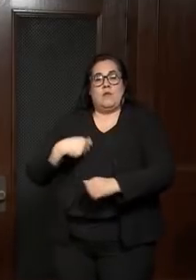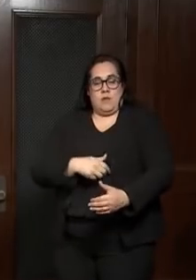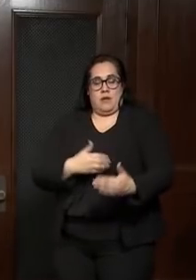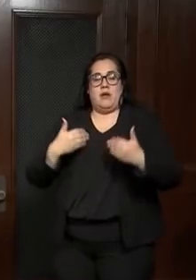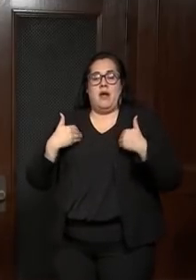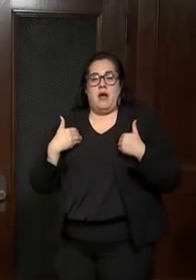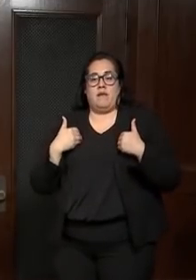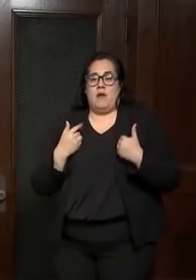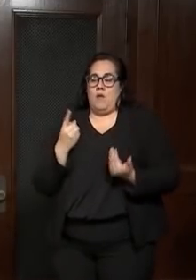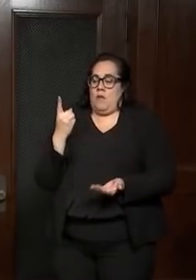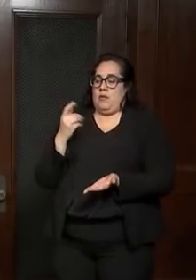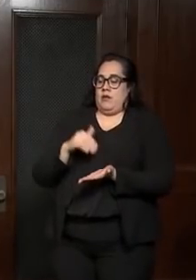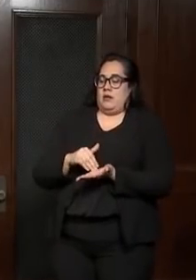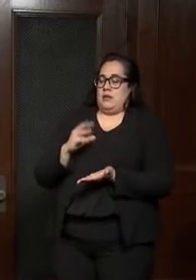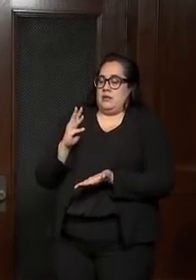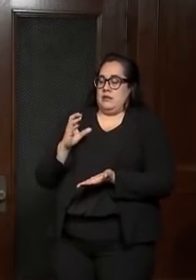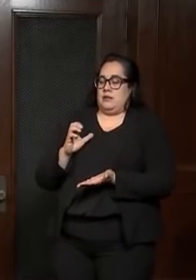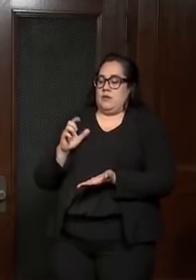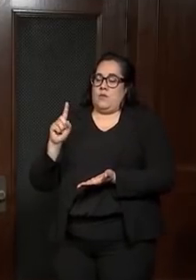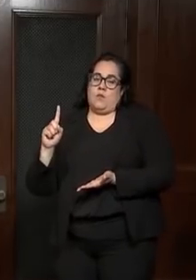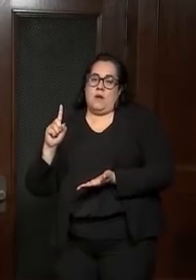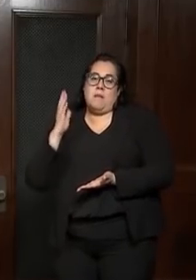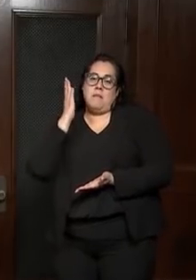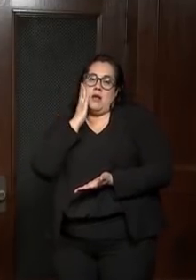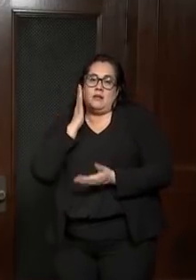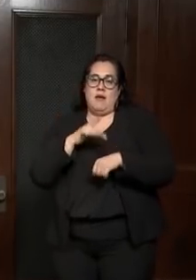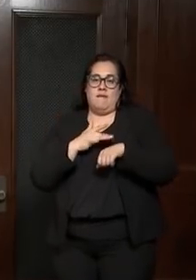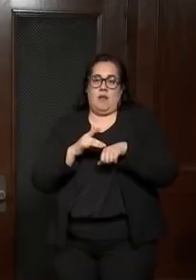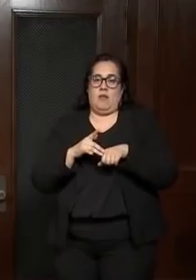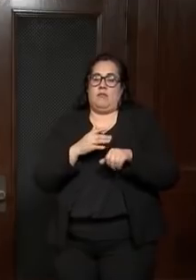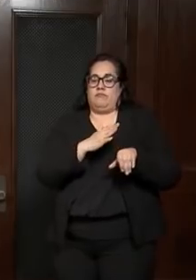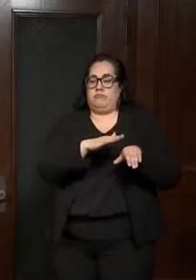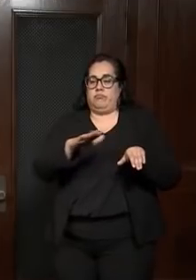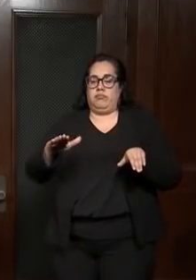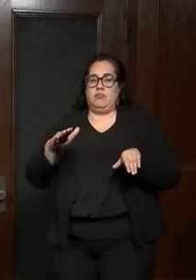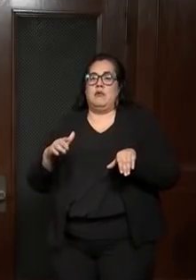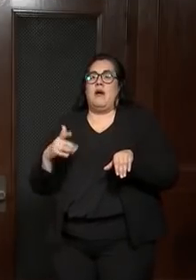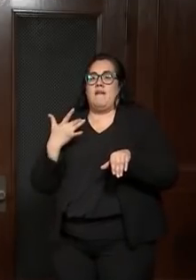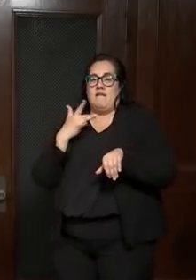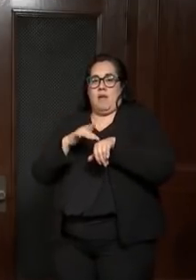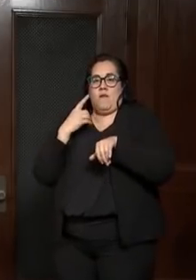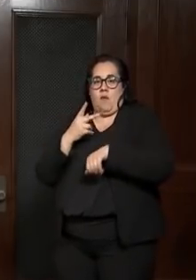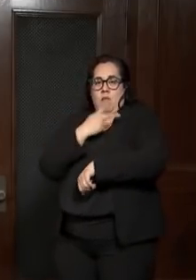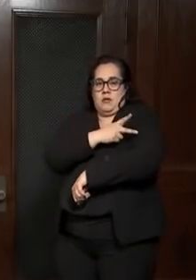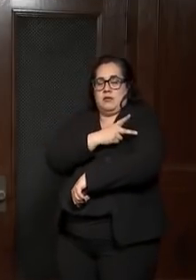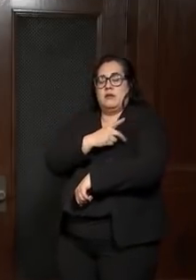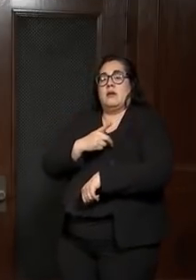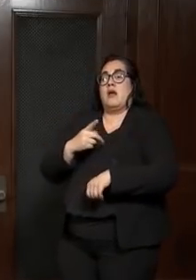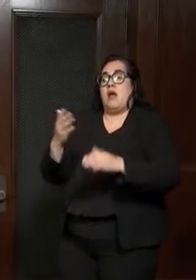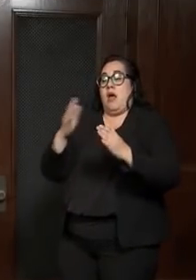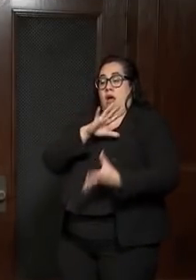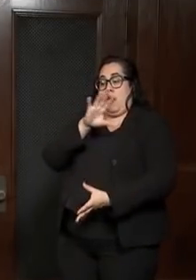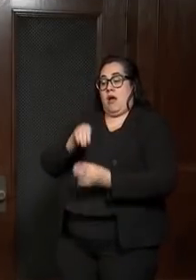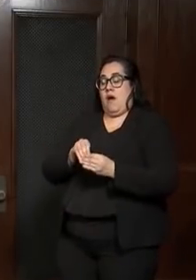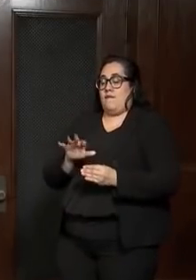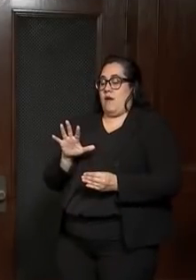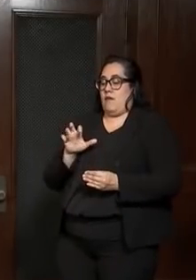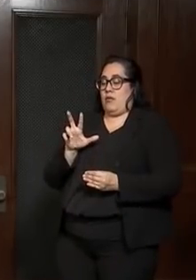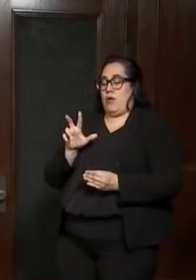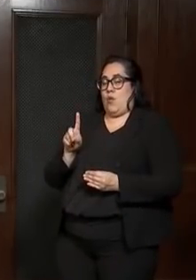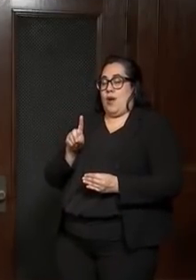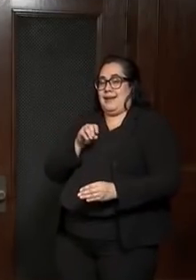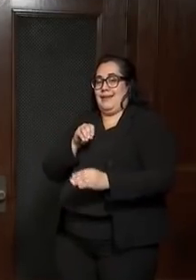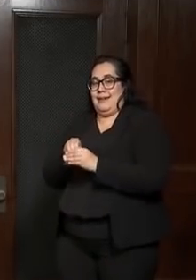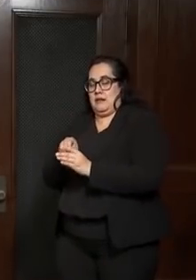tenemos 1,601 camas disponibles y entre ellas 531 están en las unidades